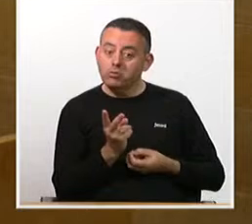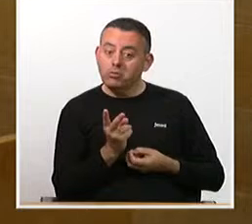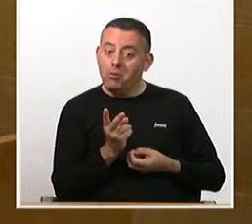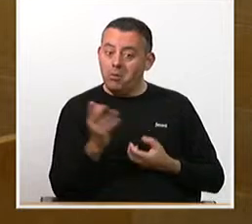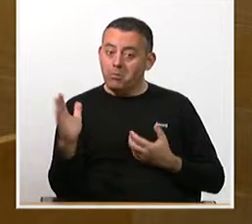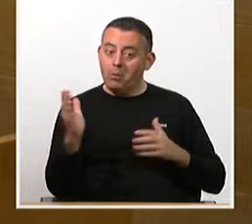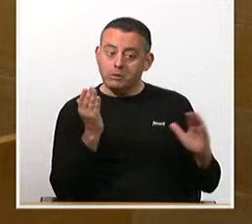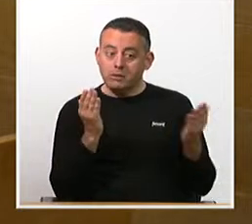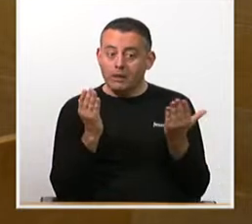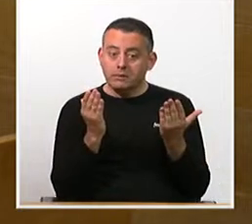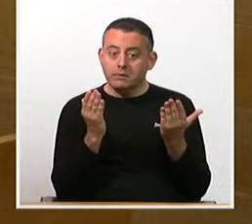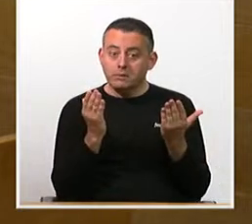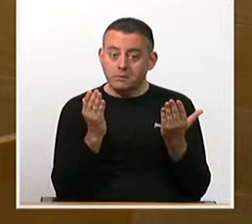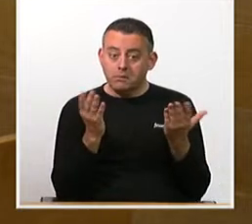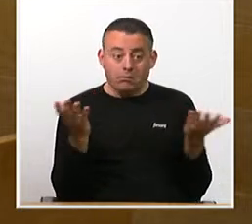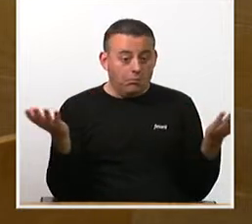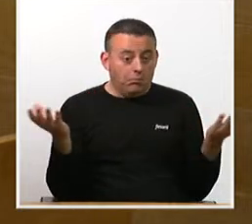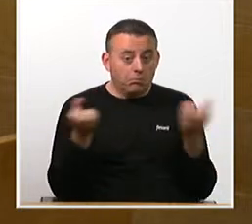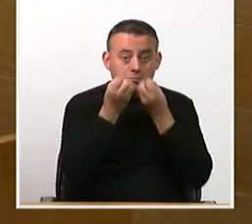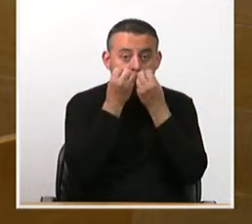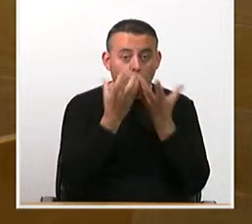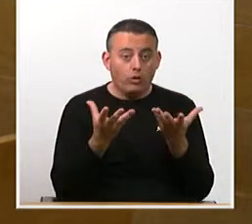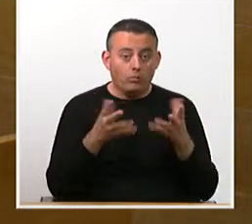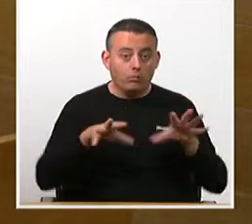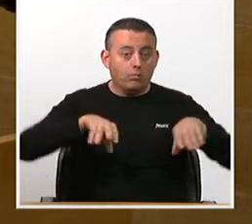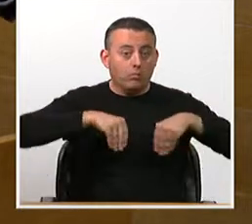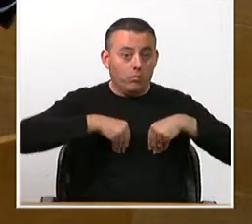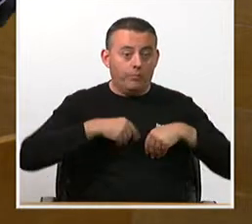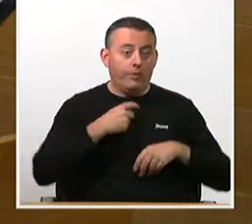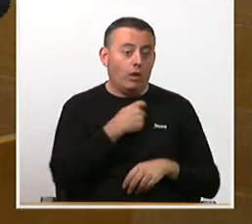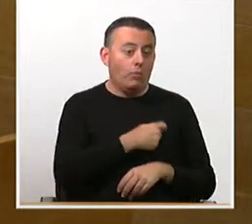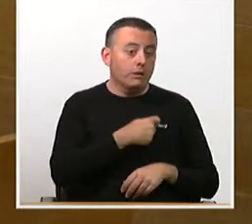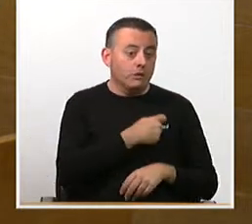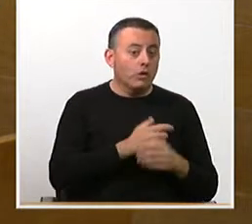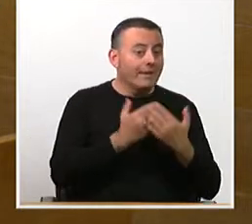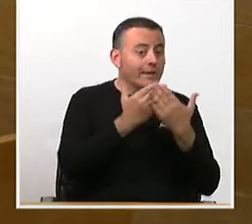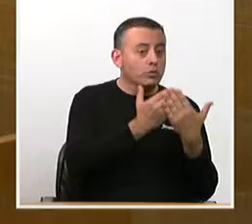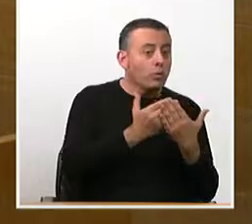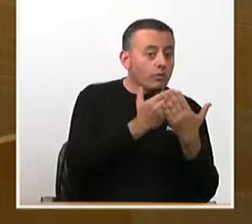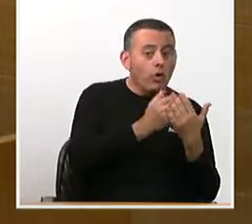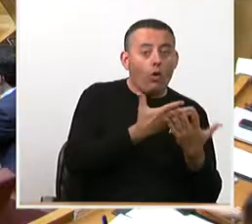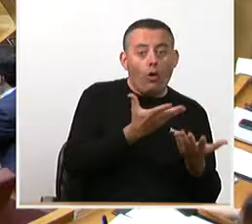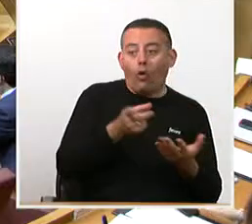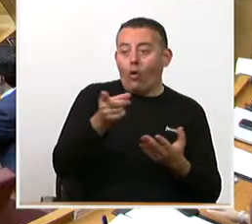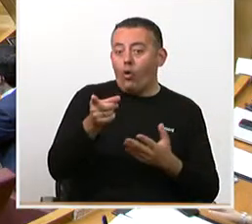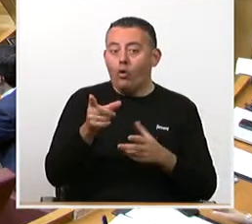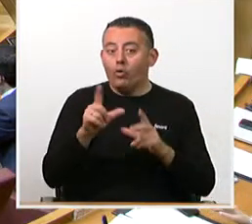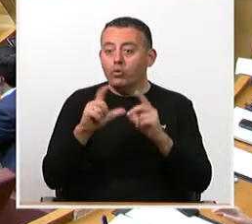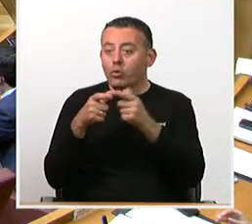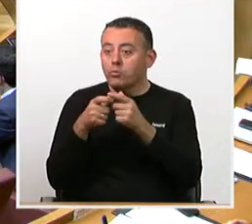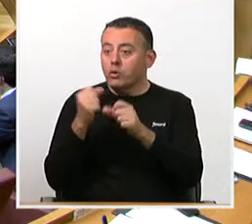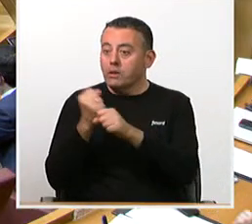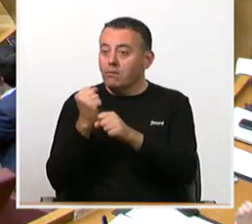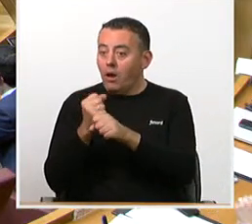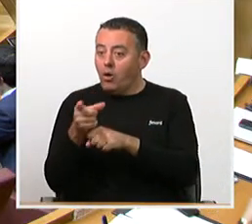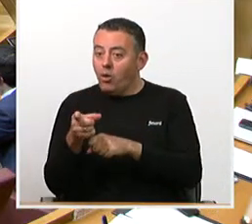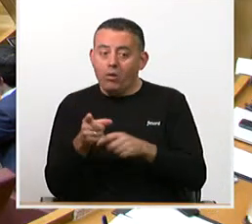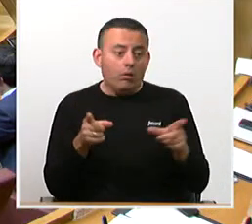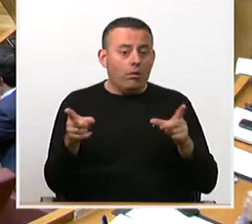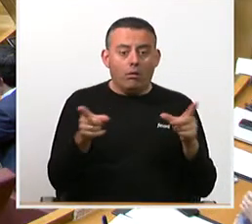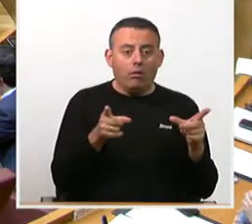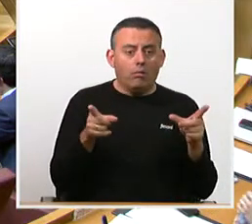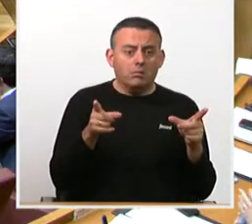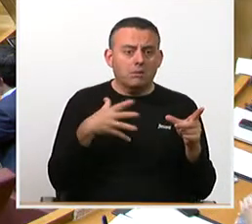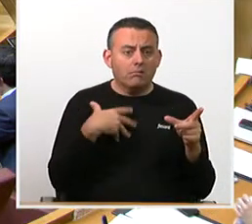propuestas no tendría mucho sentido que porque sea una comisión de estudio o un grupo de trabajo o un pacto creo que es sumatorio todo y creo que es una buena